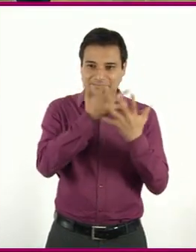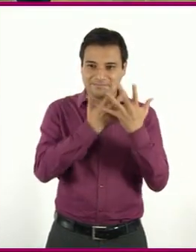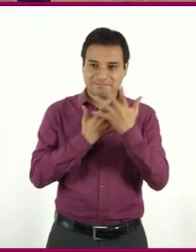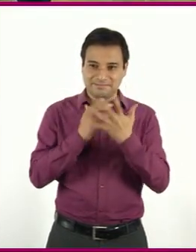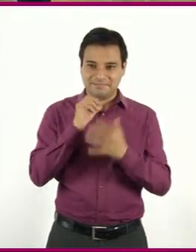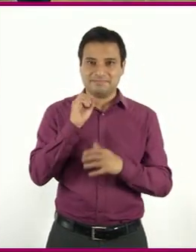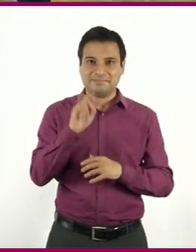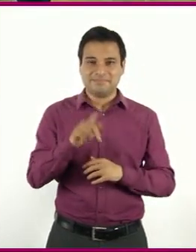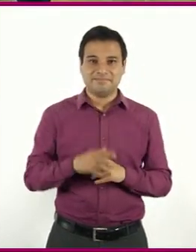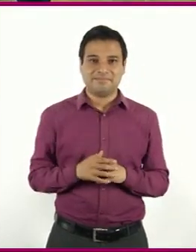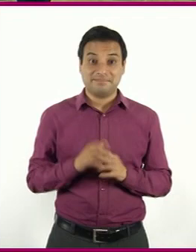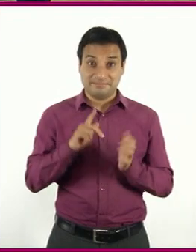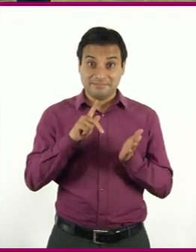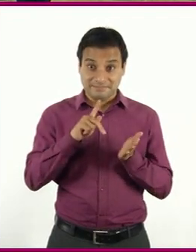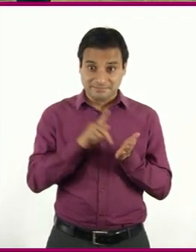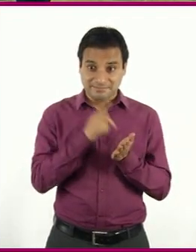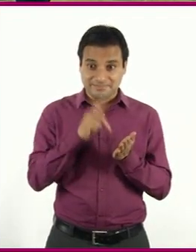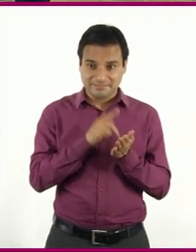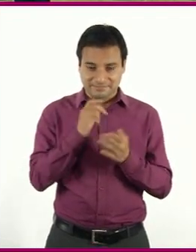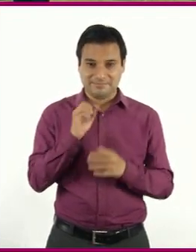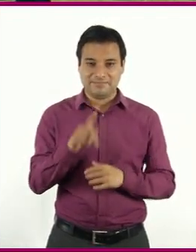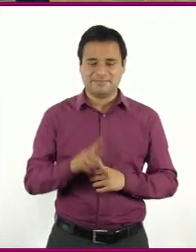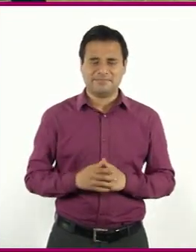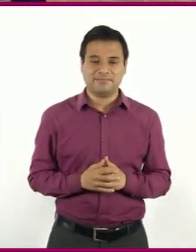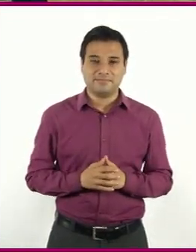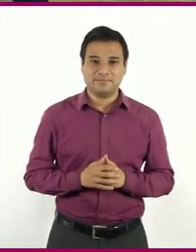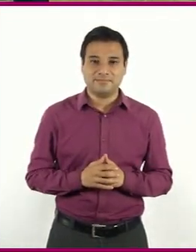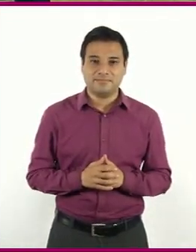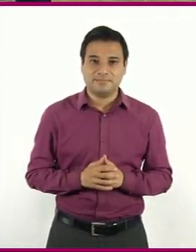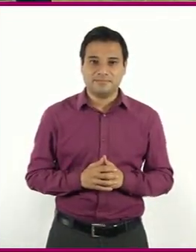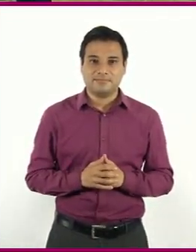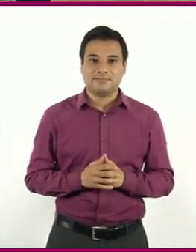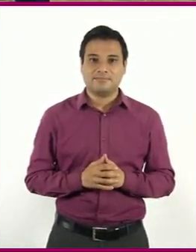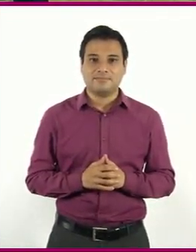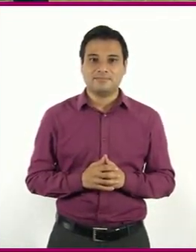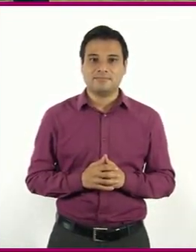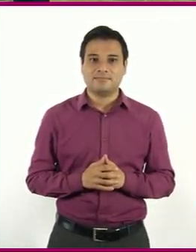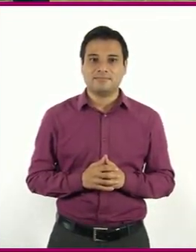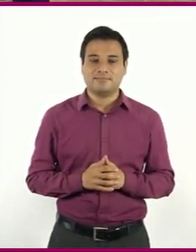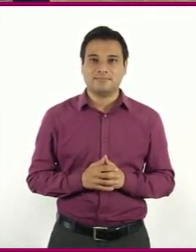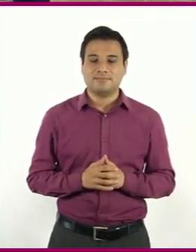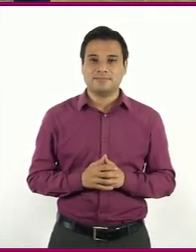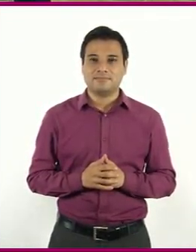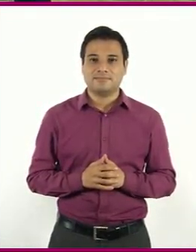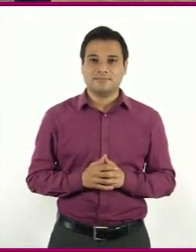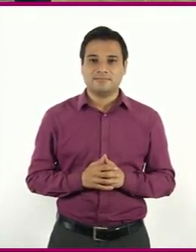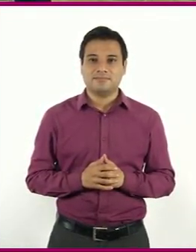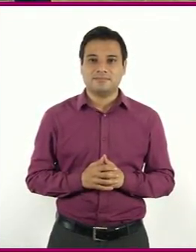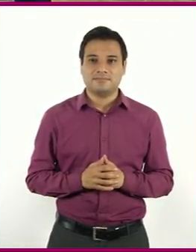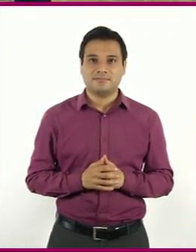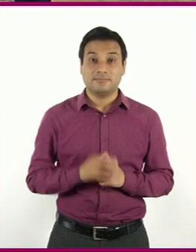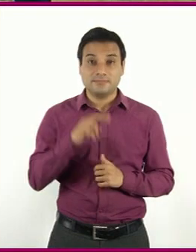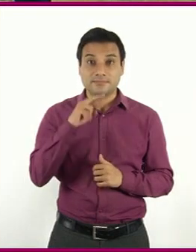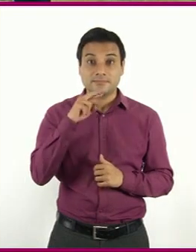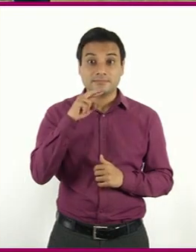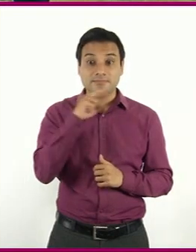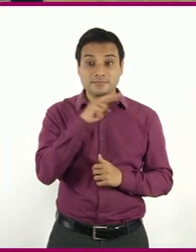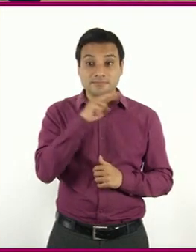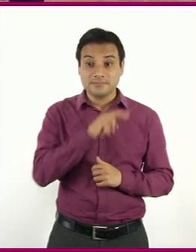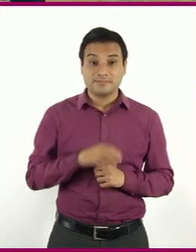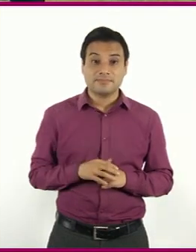Listo, muy bien. Una más. Quiero intentar una vez más. Una más. No me voy a ir así. Una más. Ahora más rápido. Más rápido. Entonces,